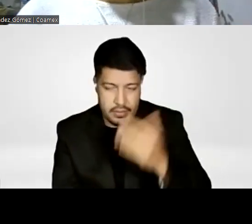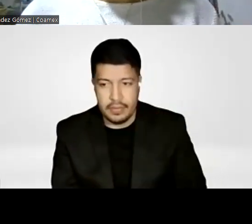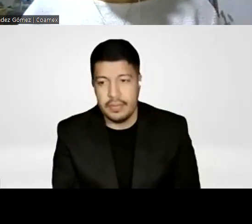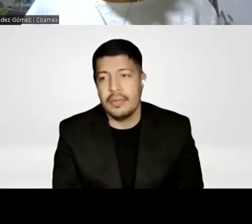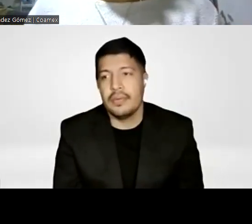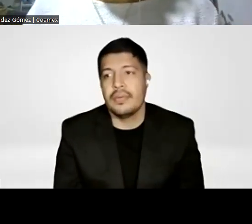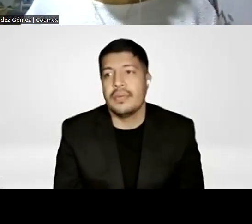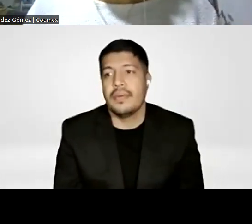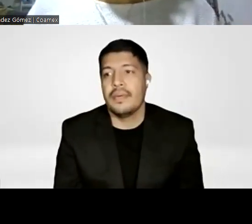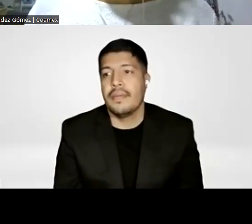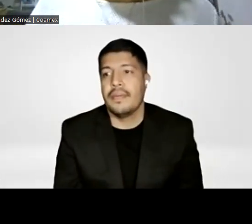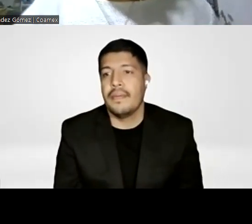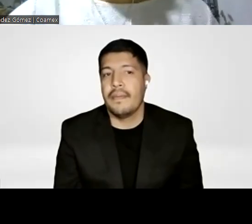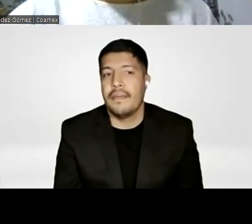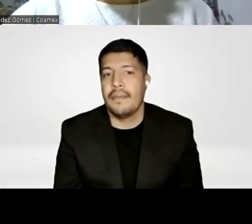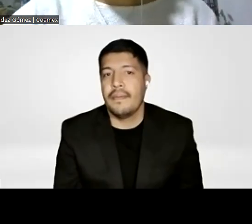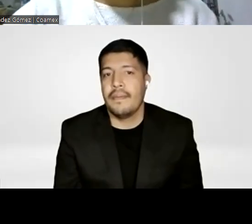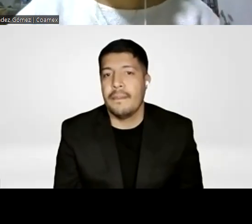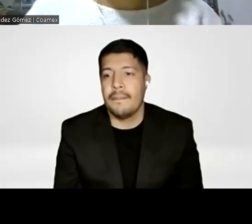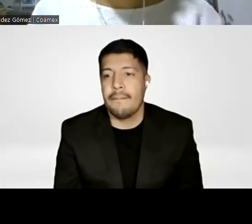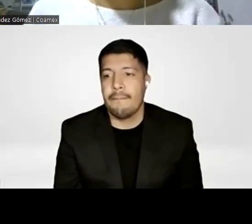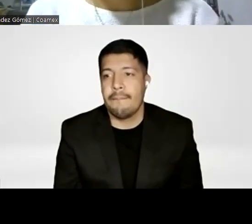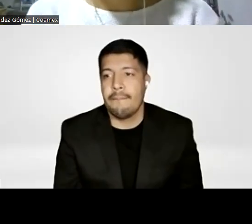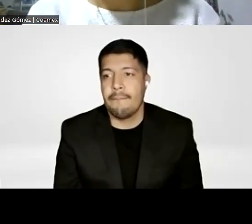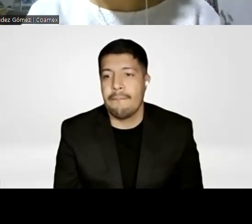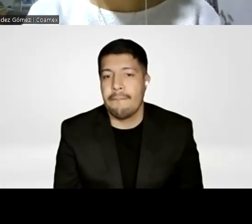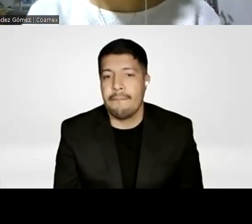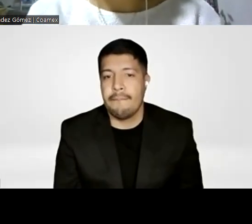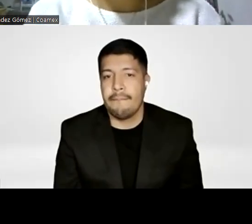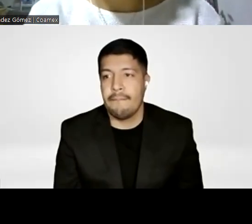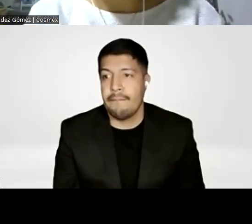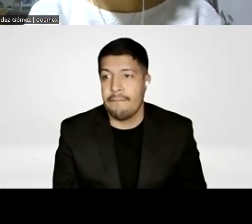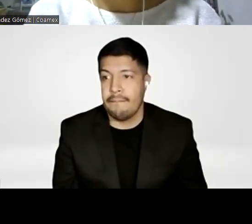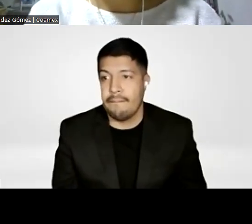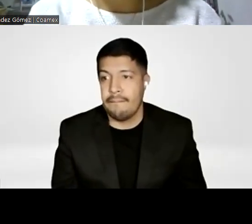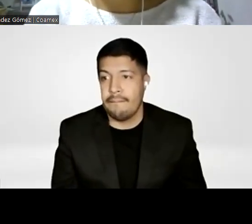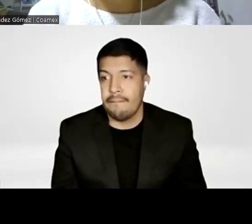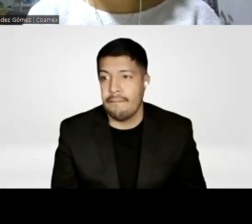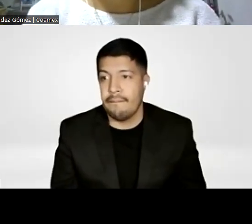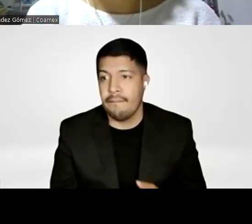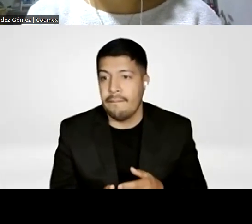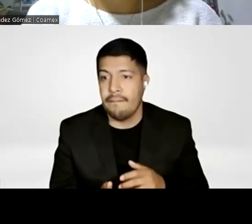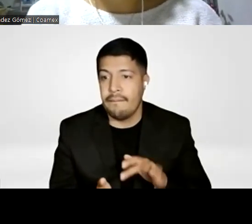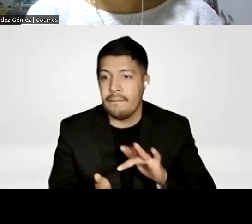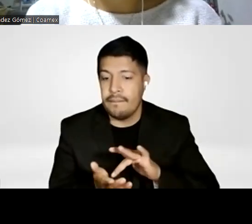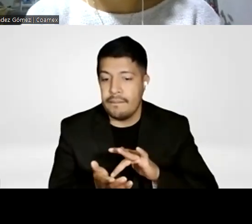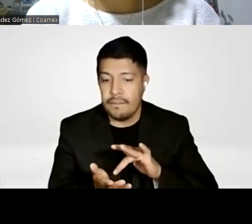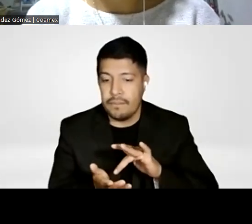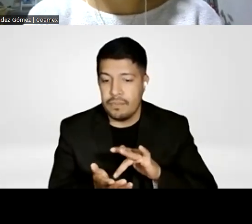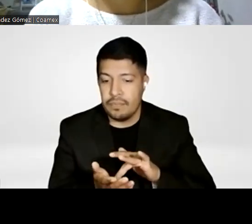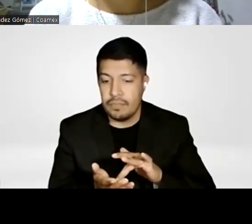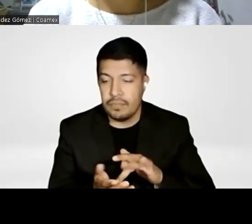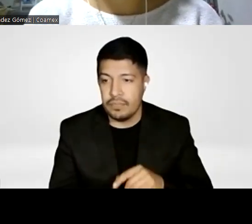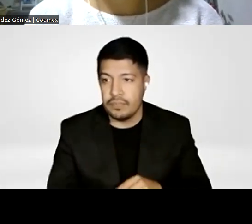Gracias. En el caso de trastornos de neurodesarrollo, si existe sospecha, si no hay